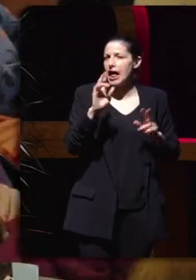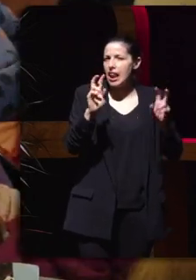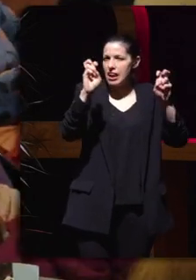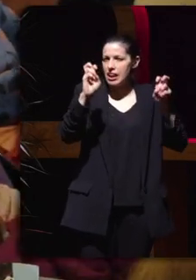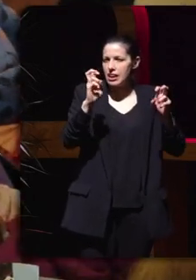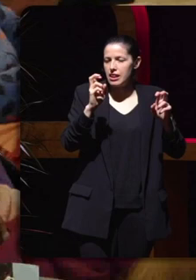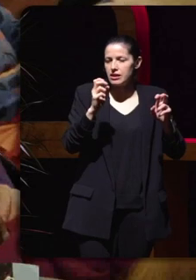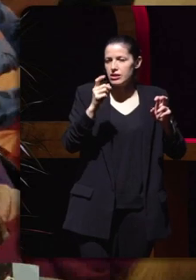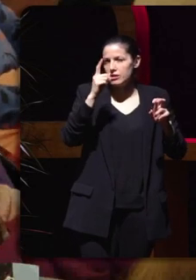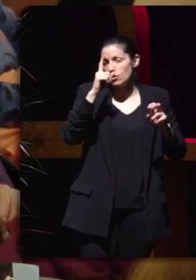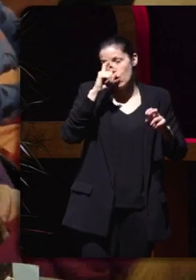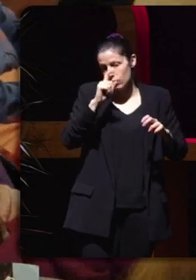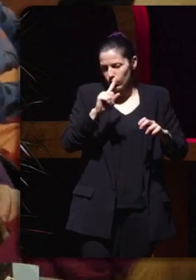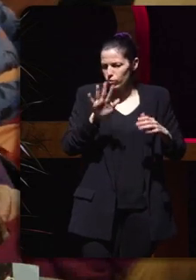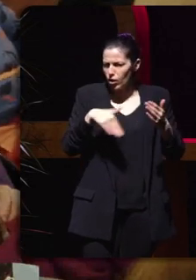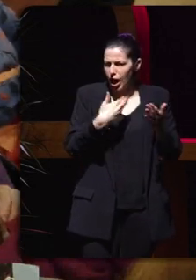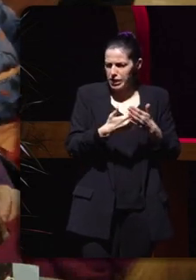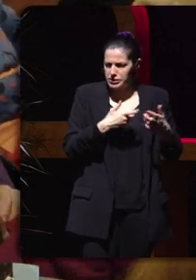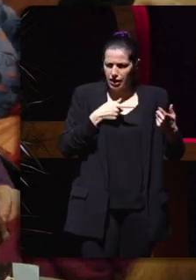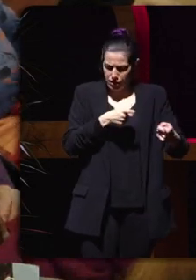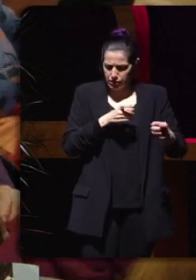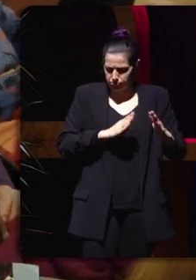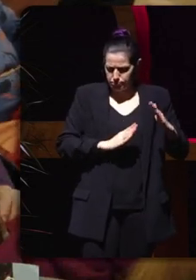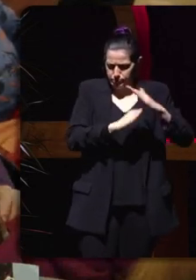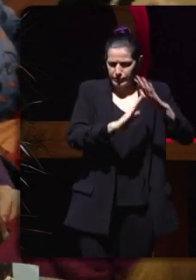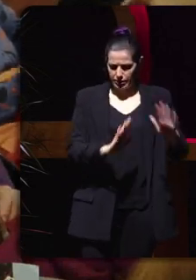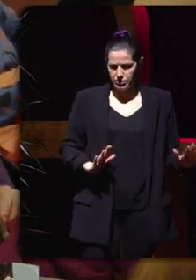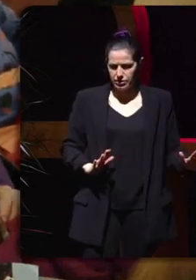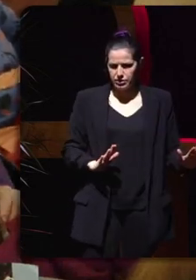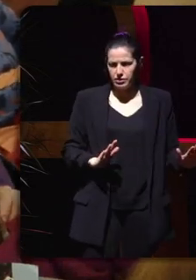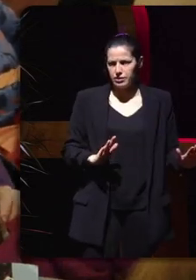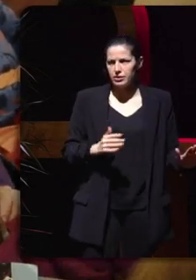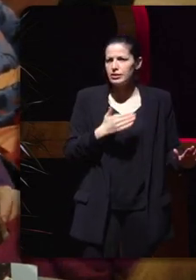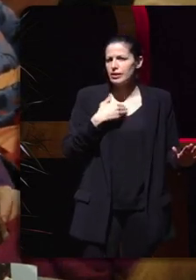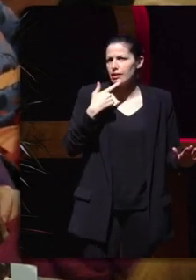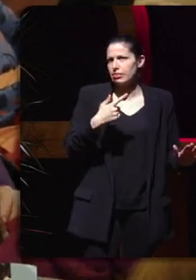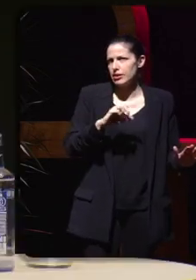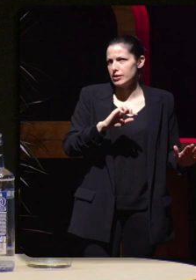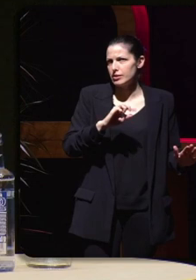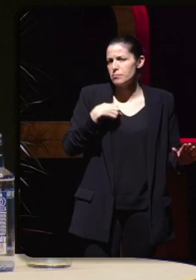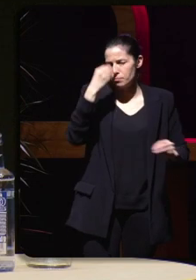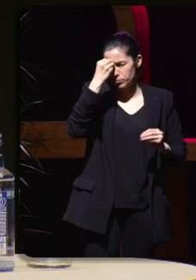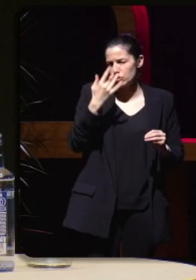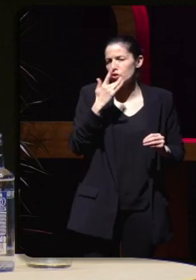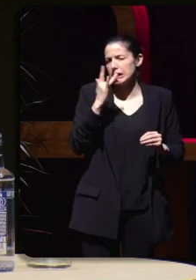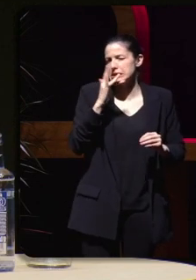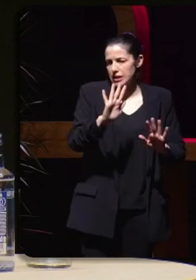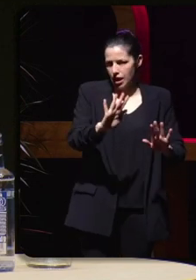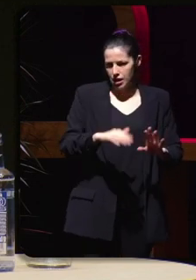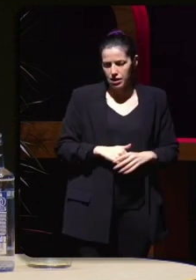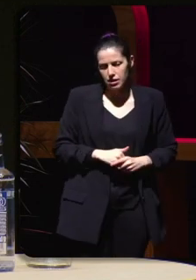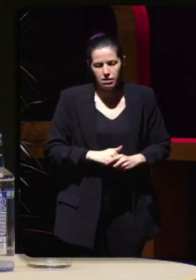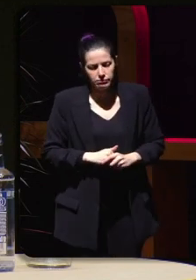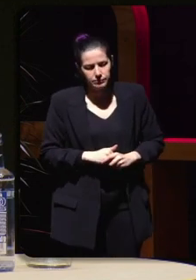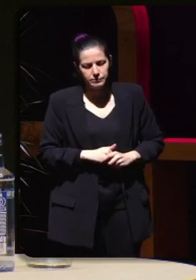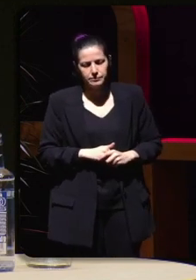No me tomes muy en serio pero tengo el nombre de exacto de la telenovela en algún sitio